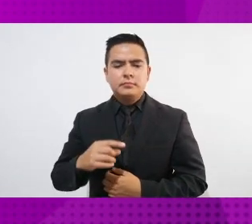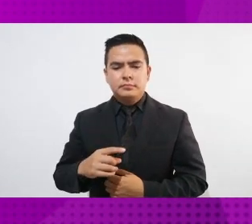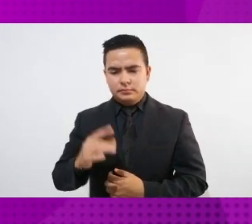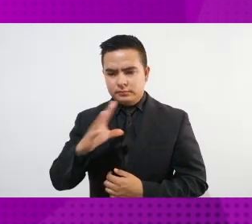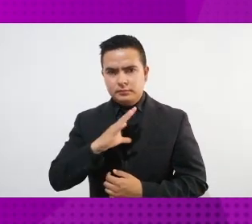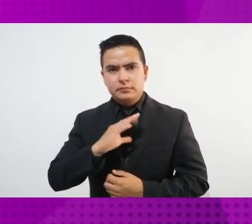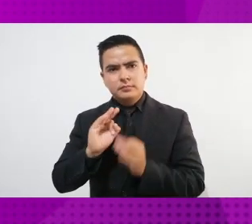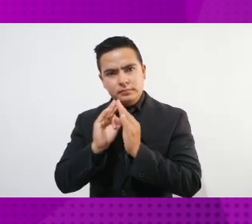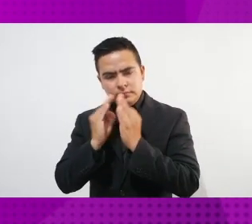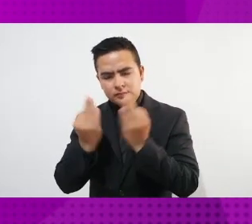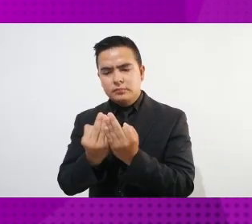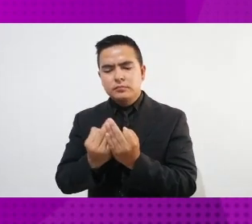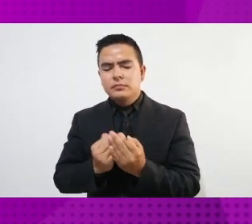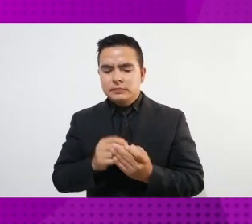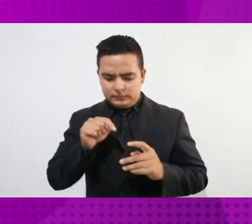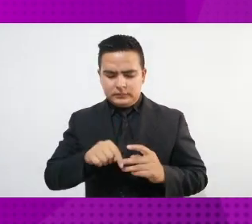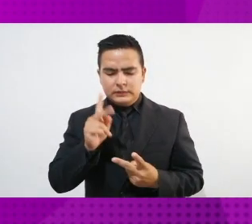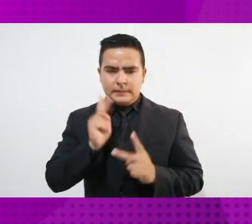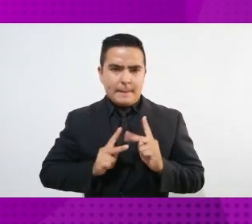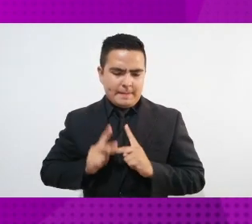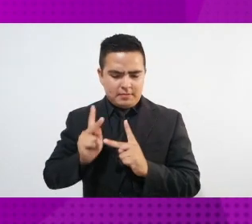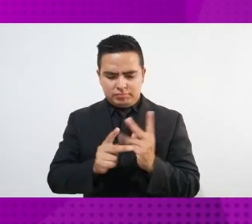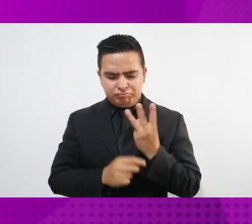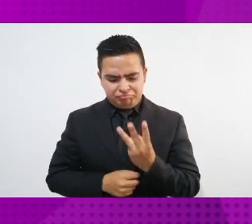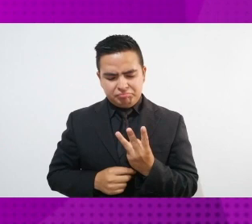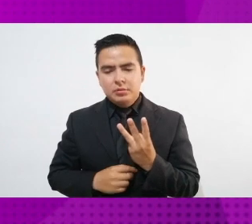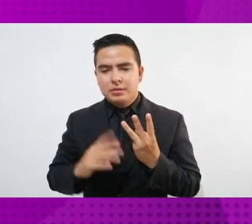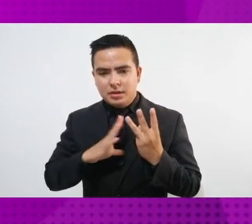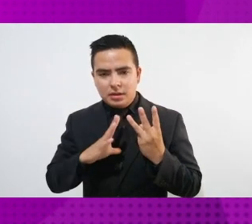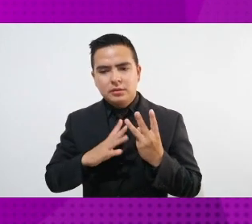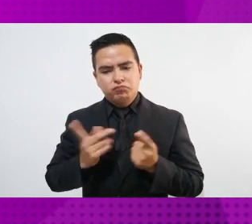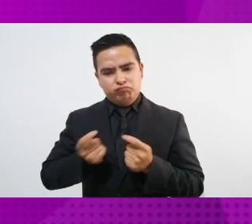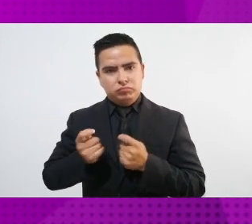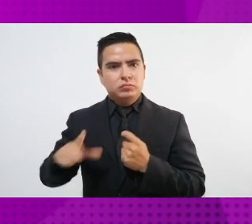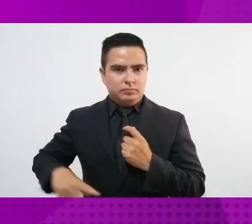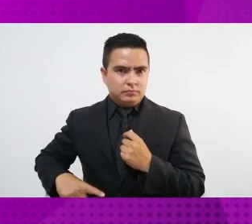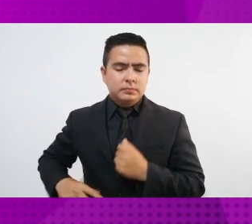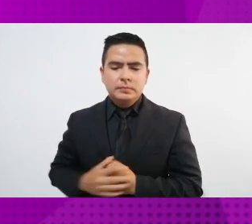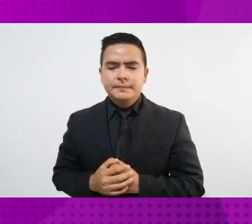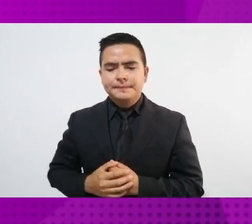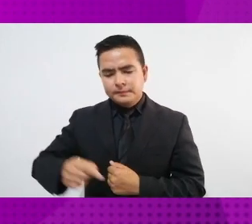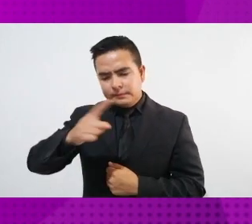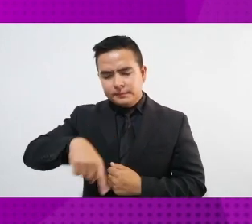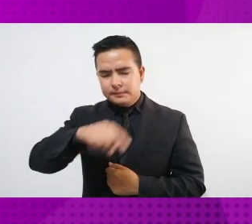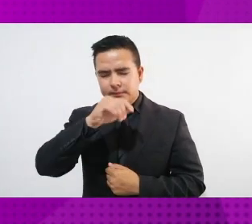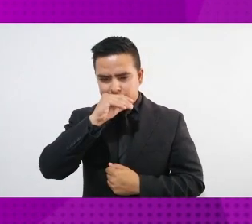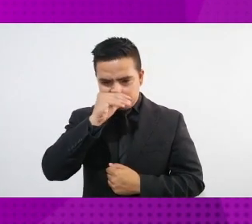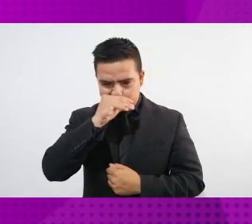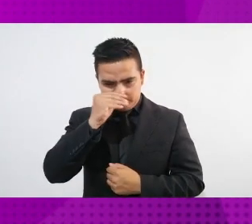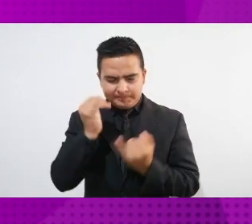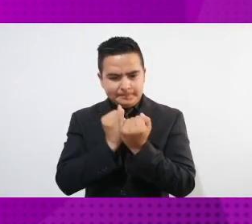República, de la forma de la división del poder en la República. Hemos hablado el día de hoy acerca